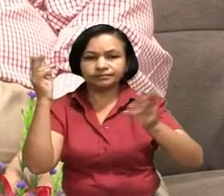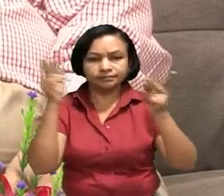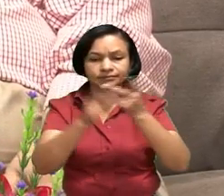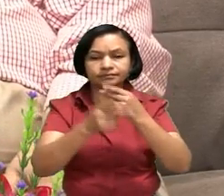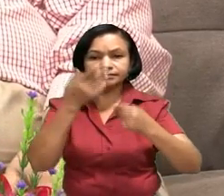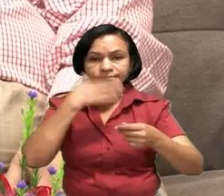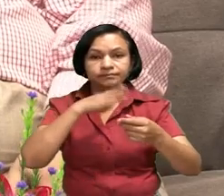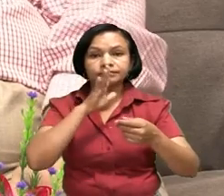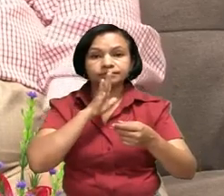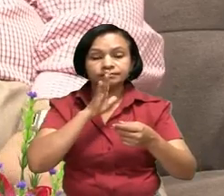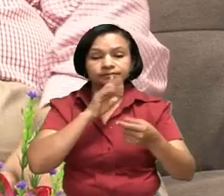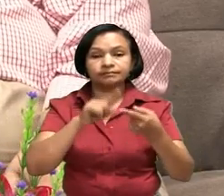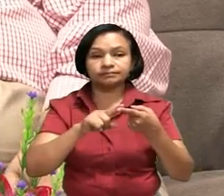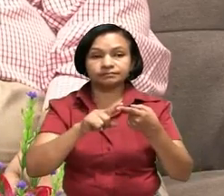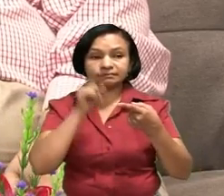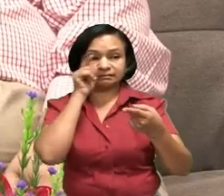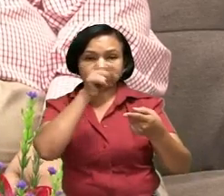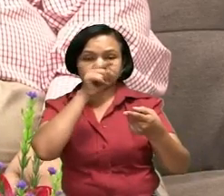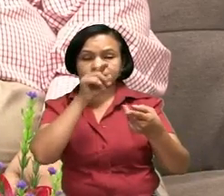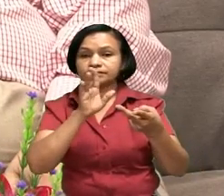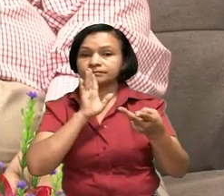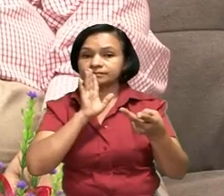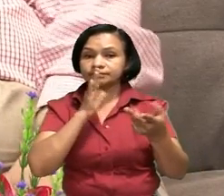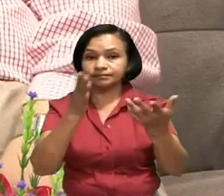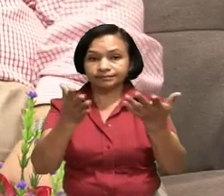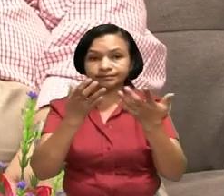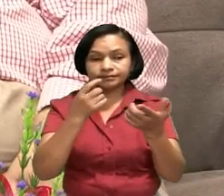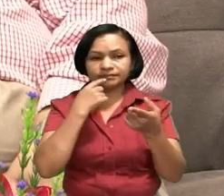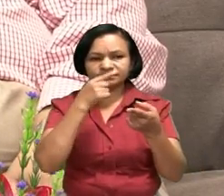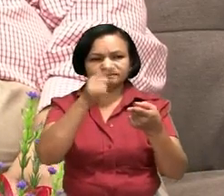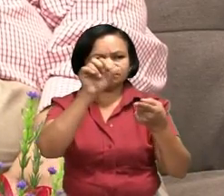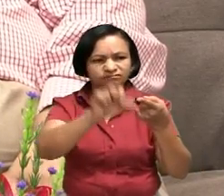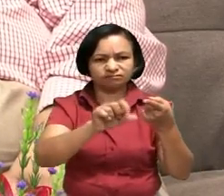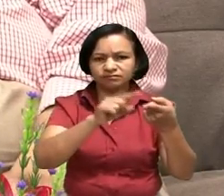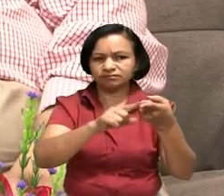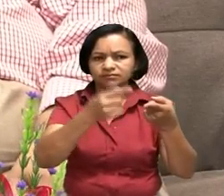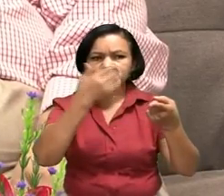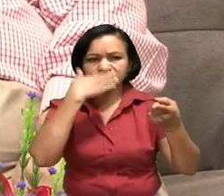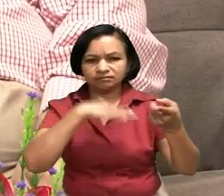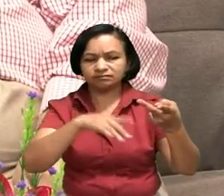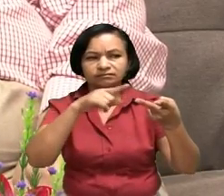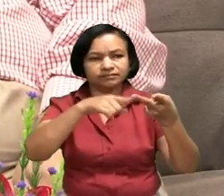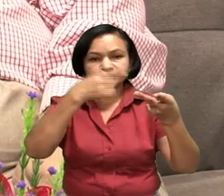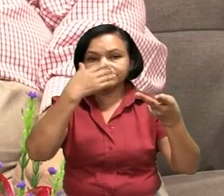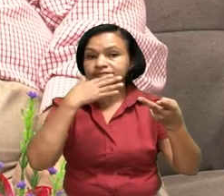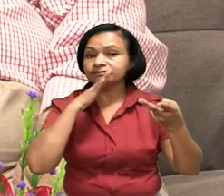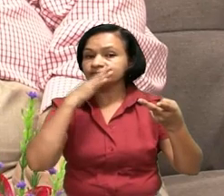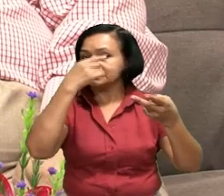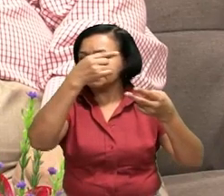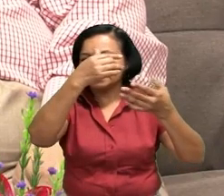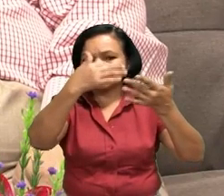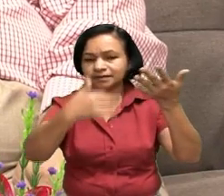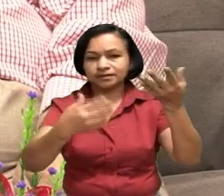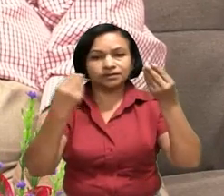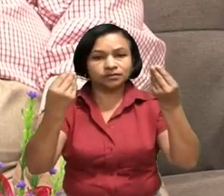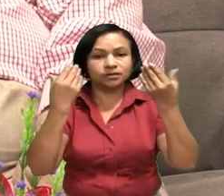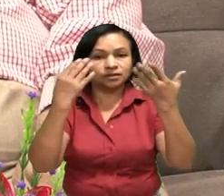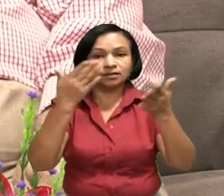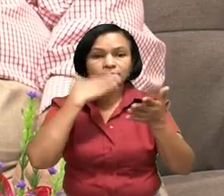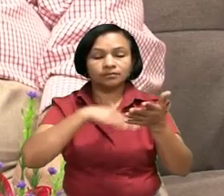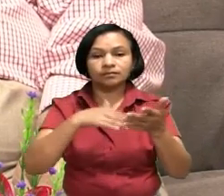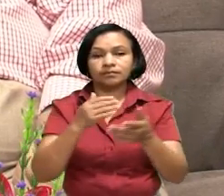la crítica aquella que trata de descalificar al otro por efecto de el buen